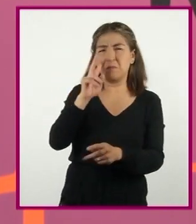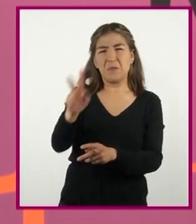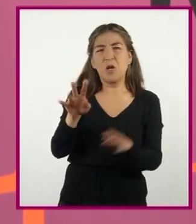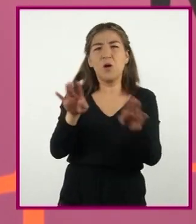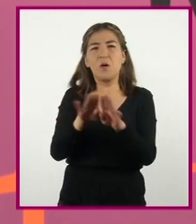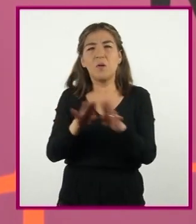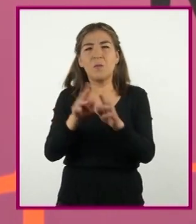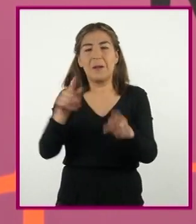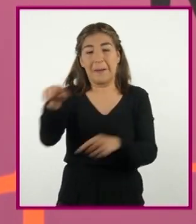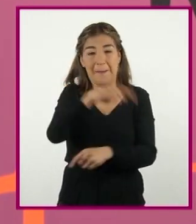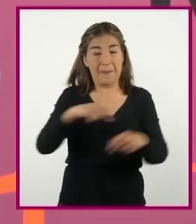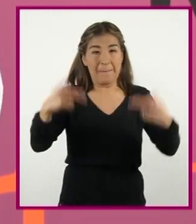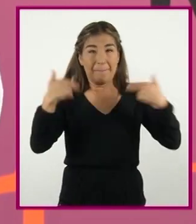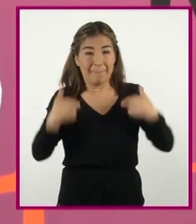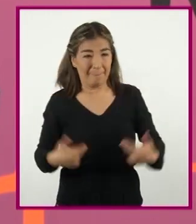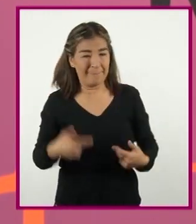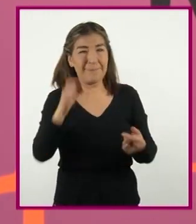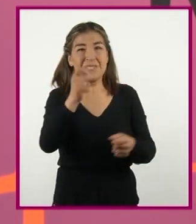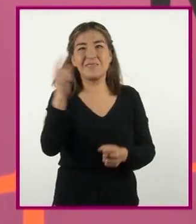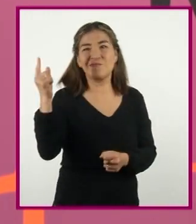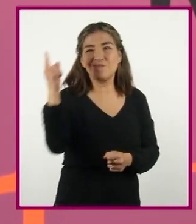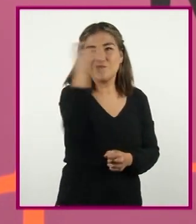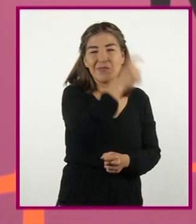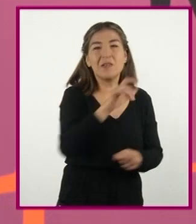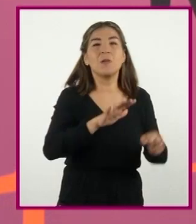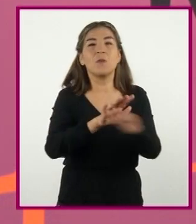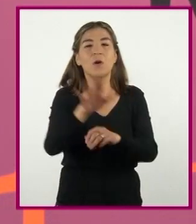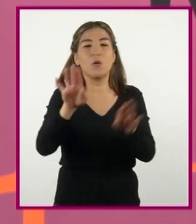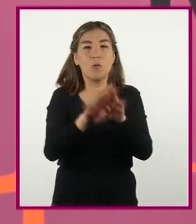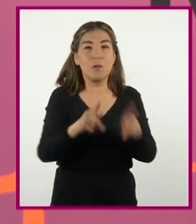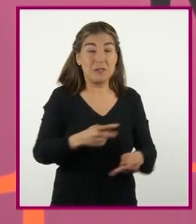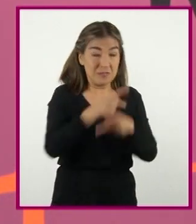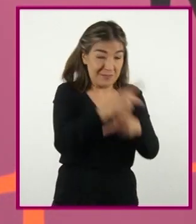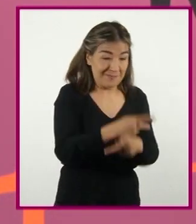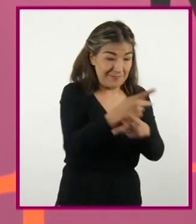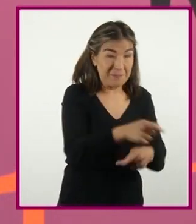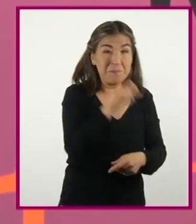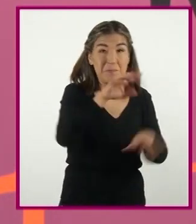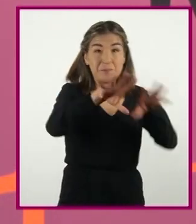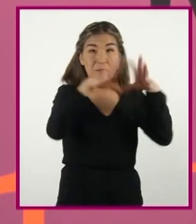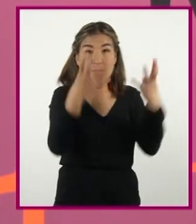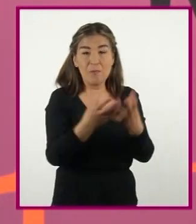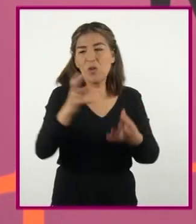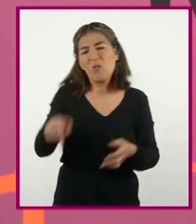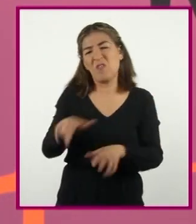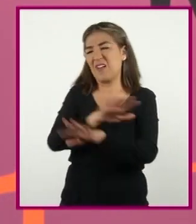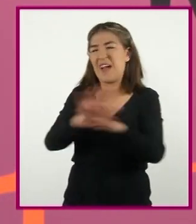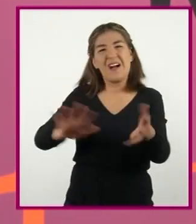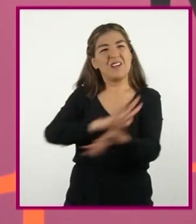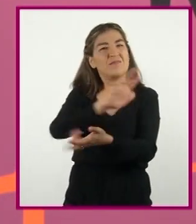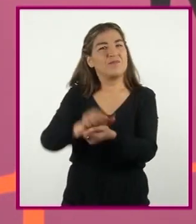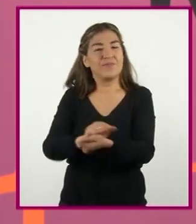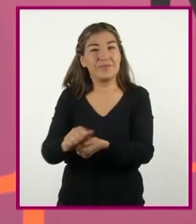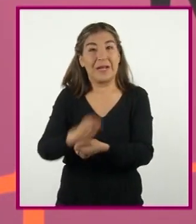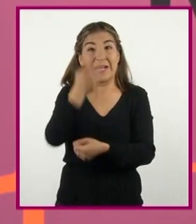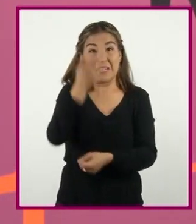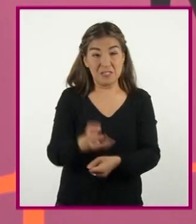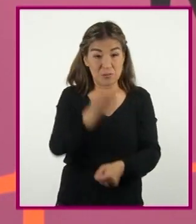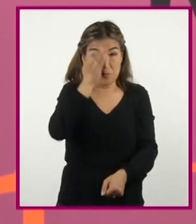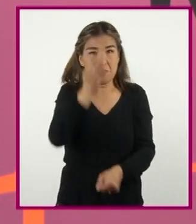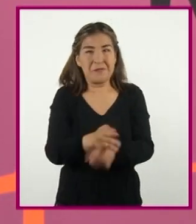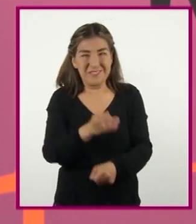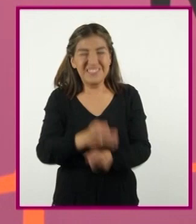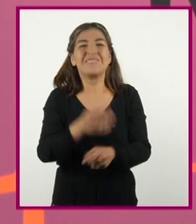dilema: priorizar el desarrollo o preservar al planeta. Actualmente, ese dilema